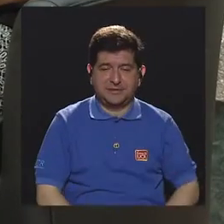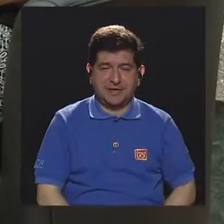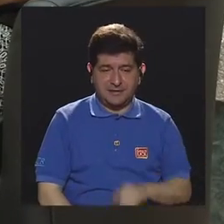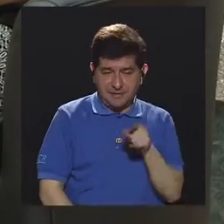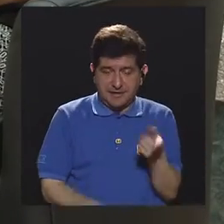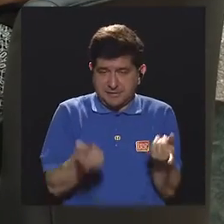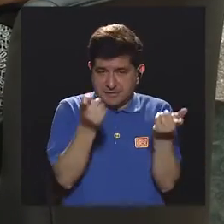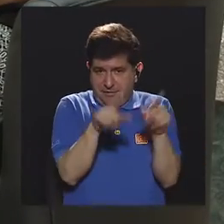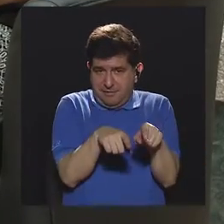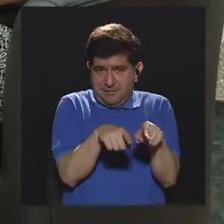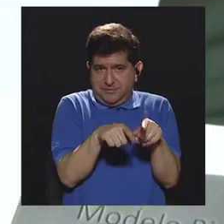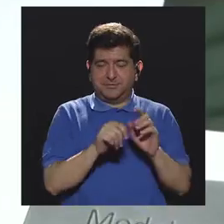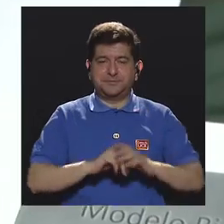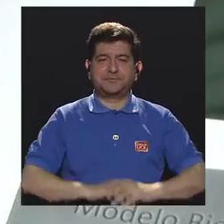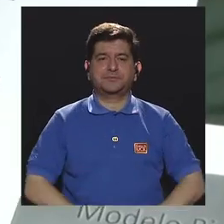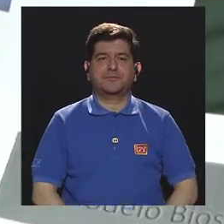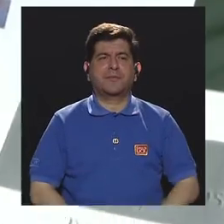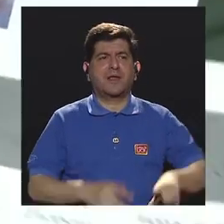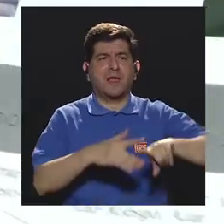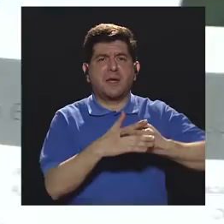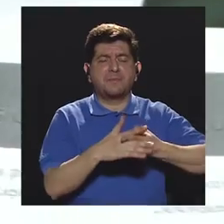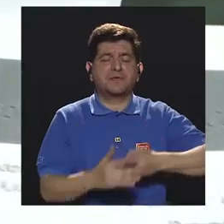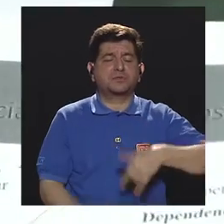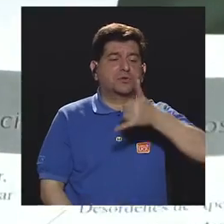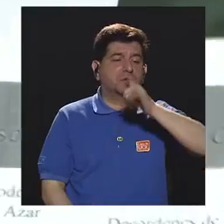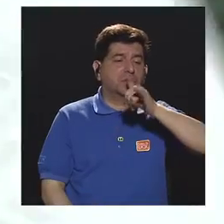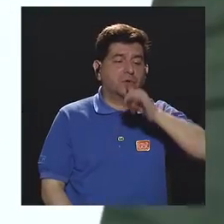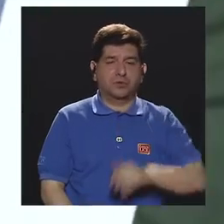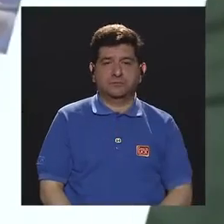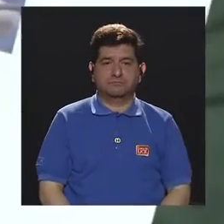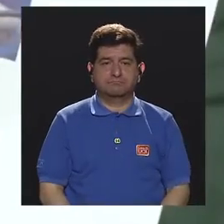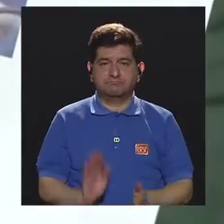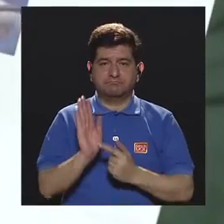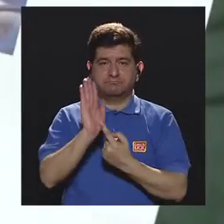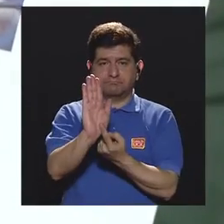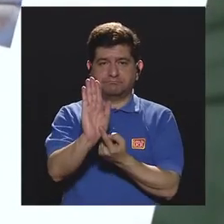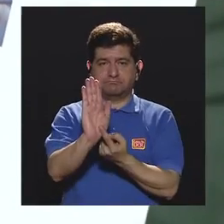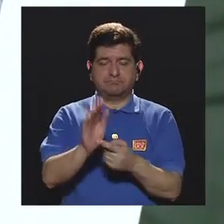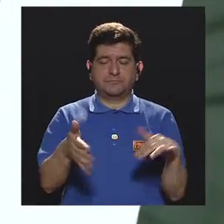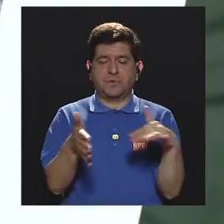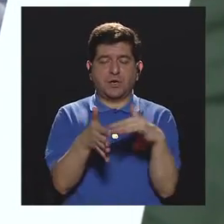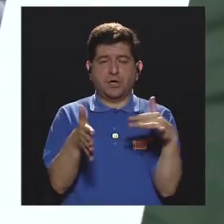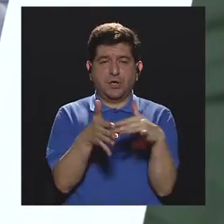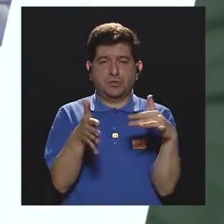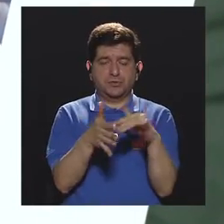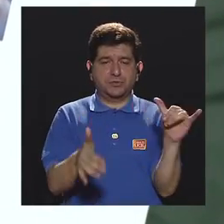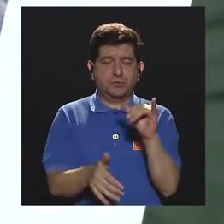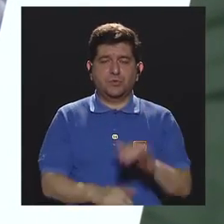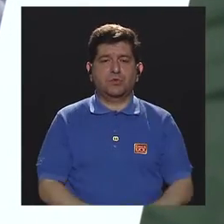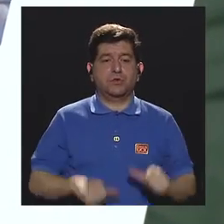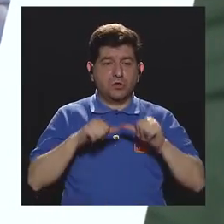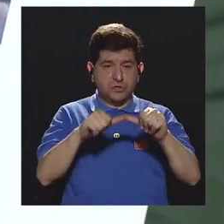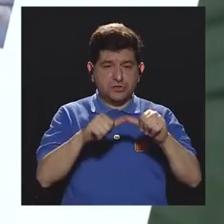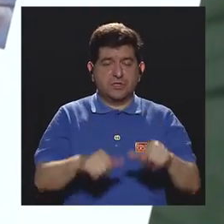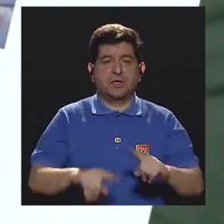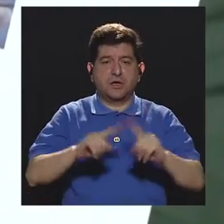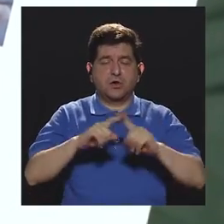es dependencia química, empezó con el alcohol, aquí está, los estudios, siguieron